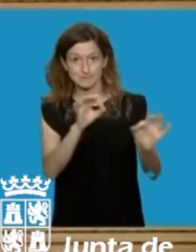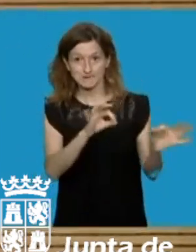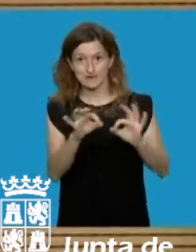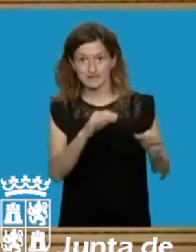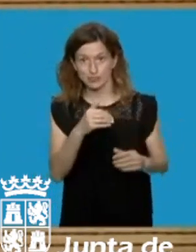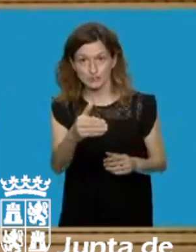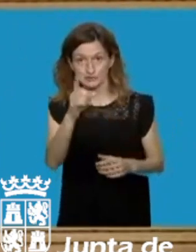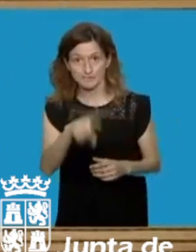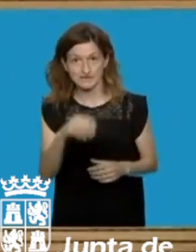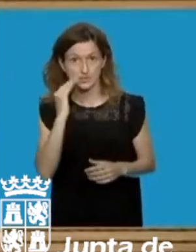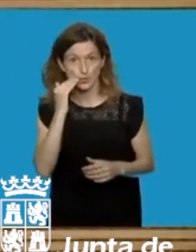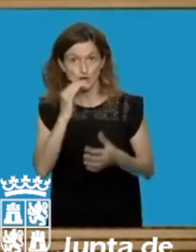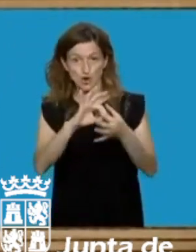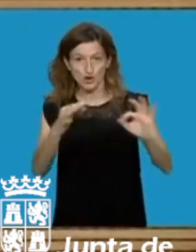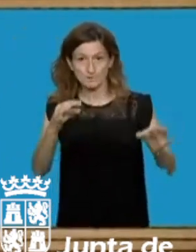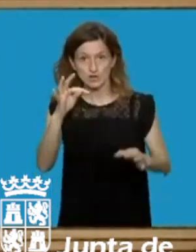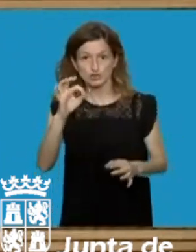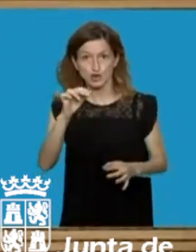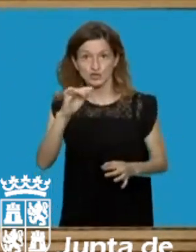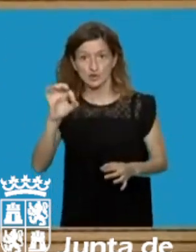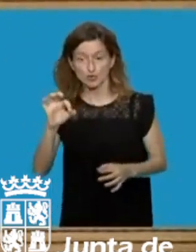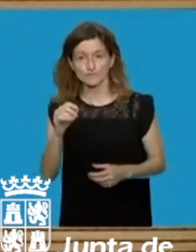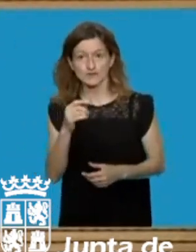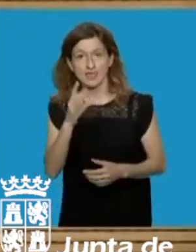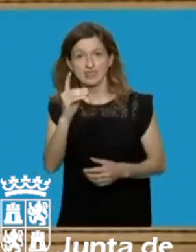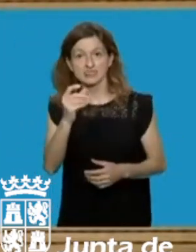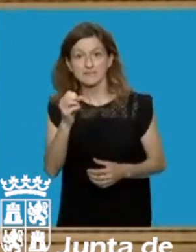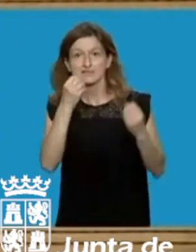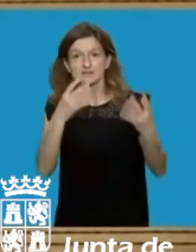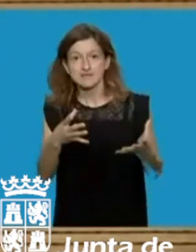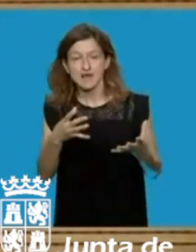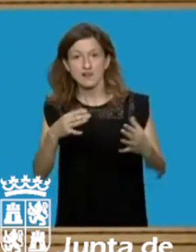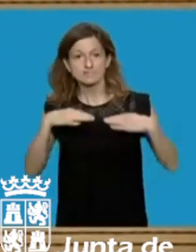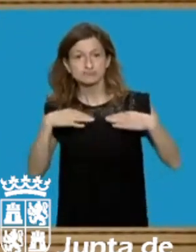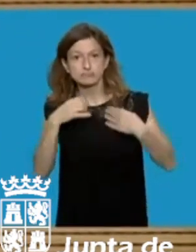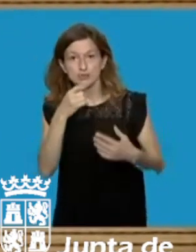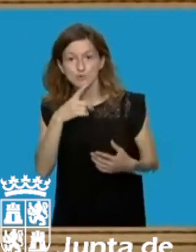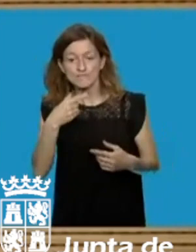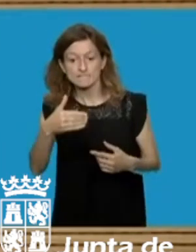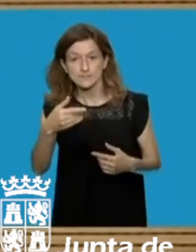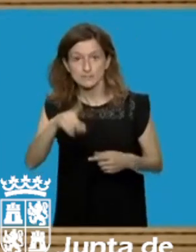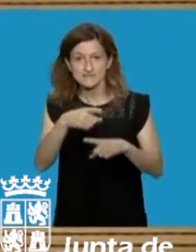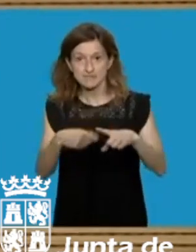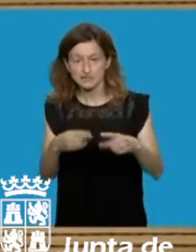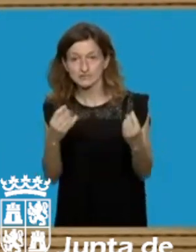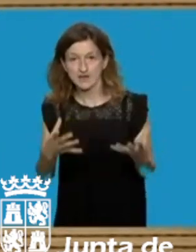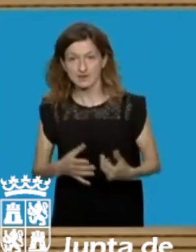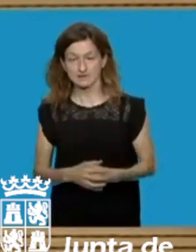próximo mes de julio, los Juegos Olímpicos de Tokio. ¿Cómo se encuentra David? ¿En qué estado de forma se encuentra poco más de mes y medio de esa cita?